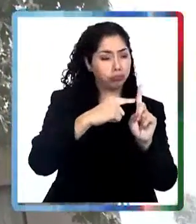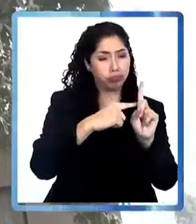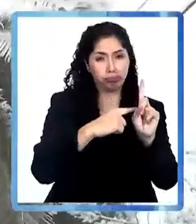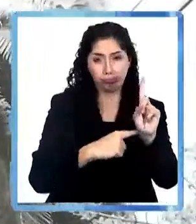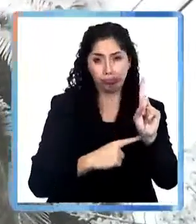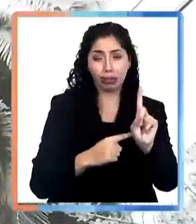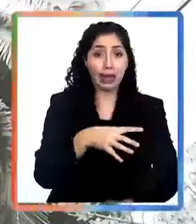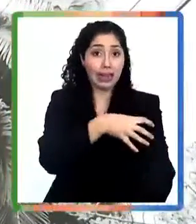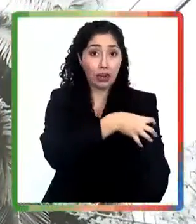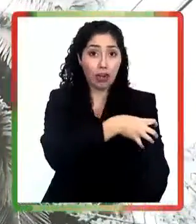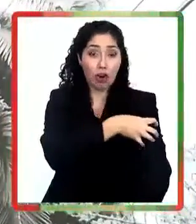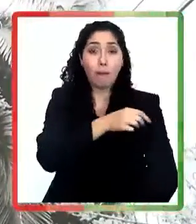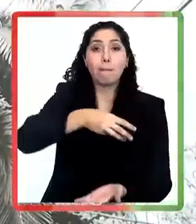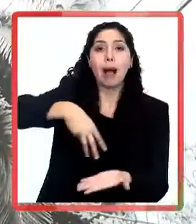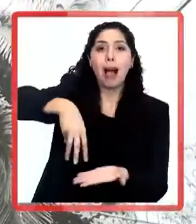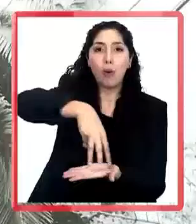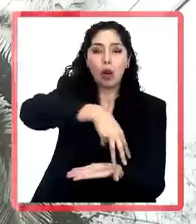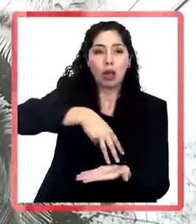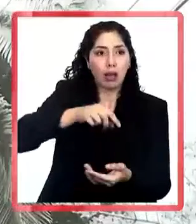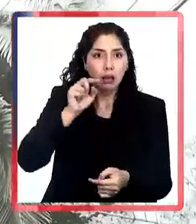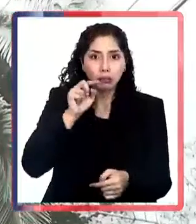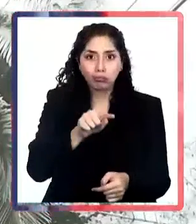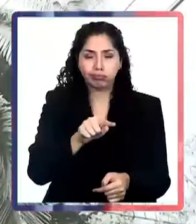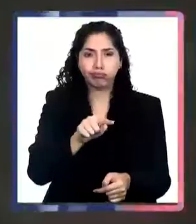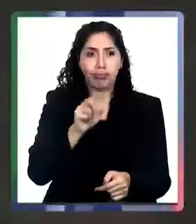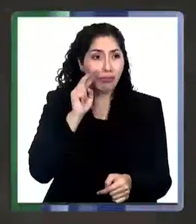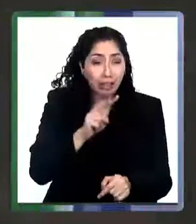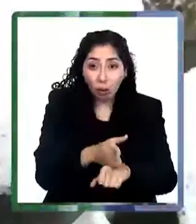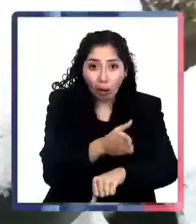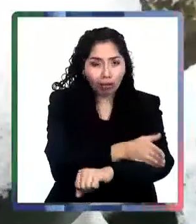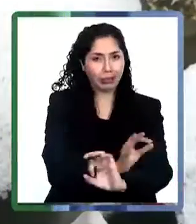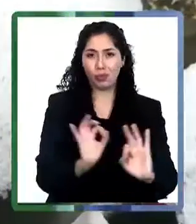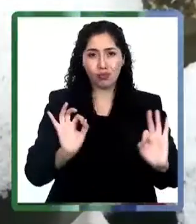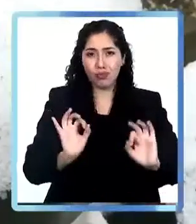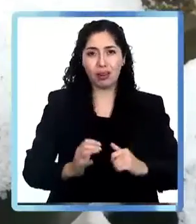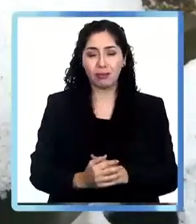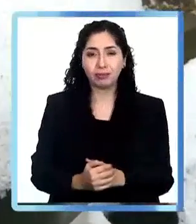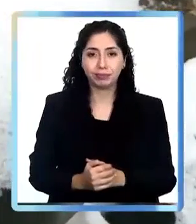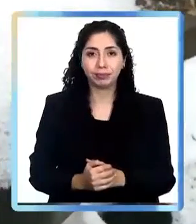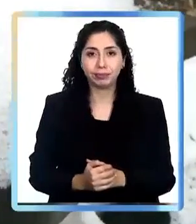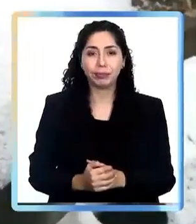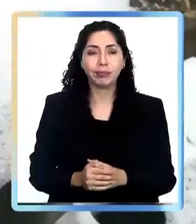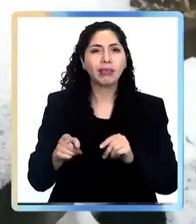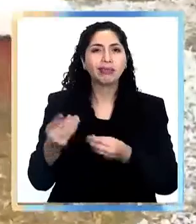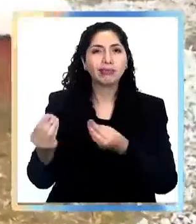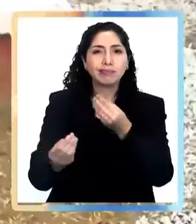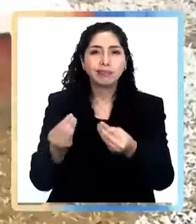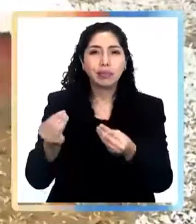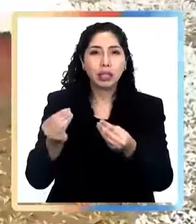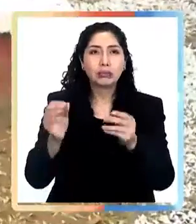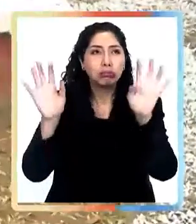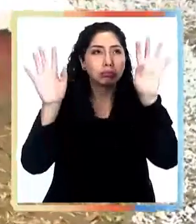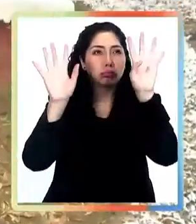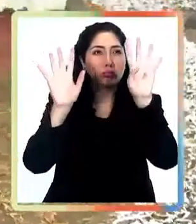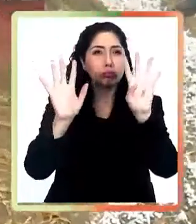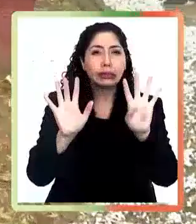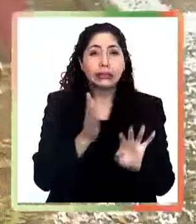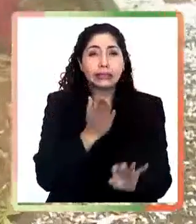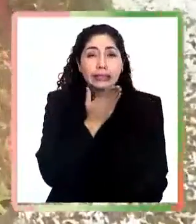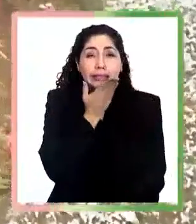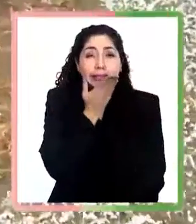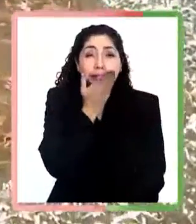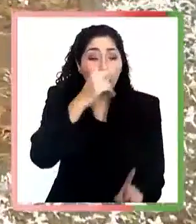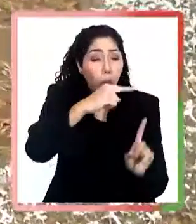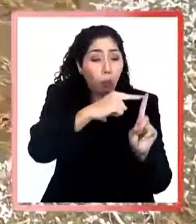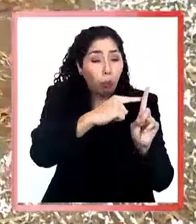y eso obviamente no lo habíamos visto anteriormente fenómeno que se genera cuando la niebla se congela la temperatura que está